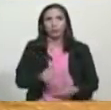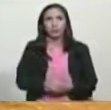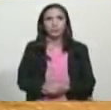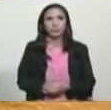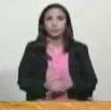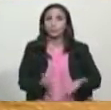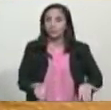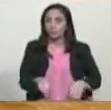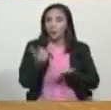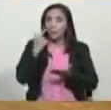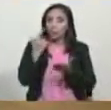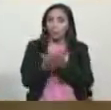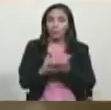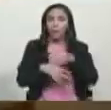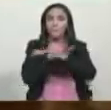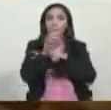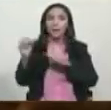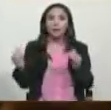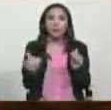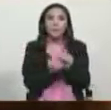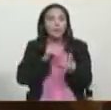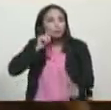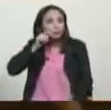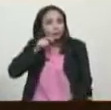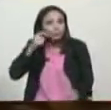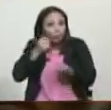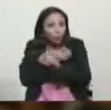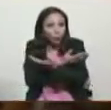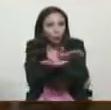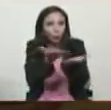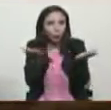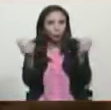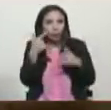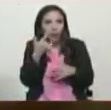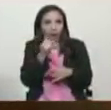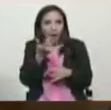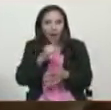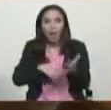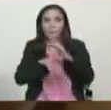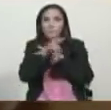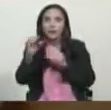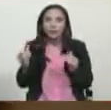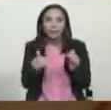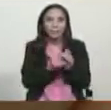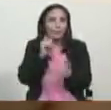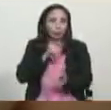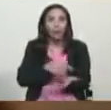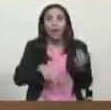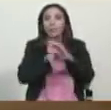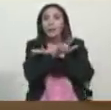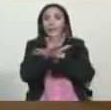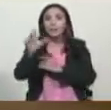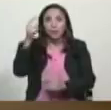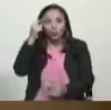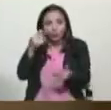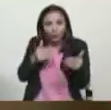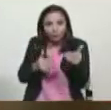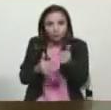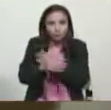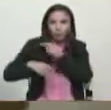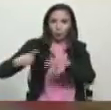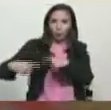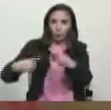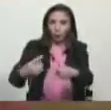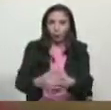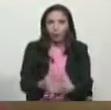apreciado presidente, más de 20.000 aves que están acá, que apenas en 35 días ya tienen esas aves,